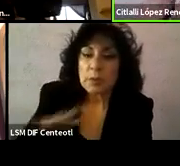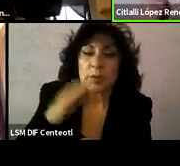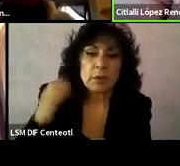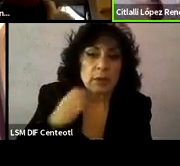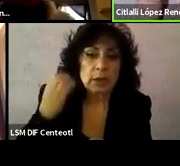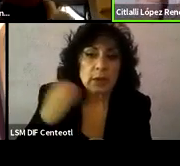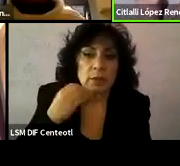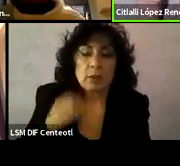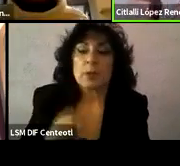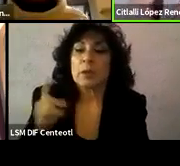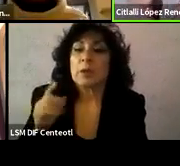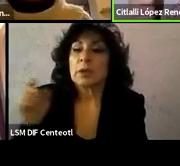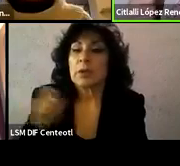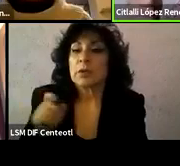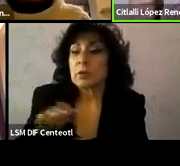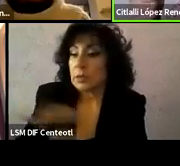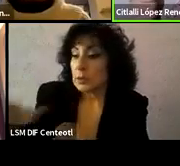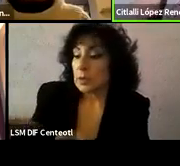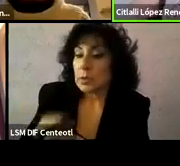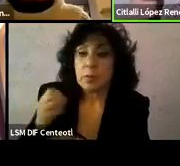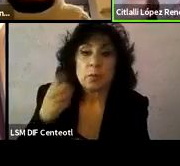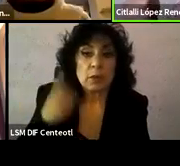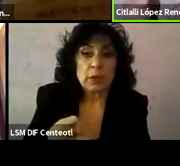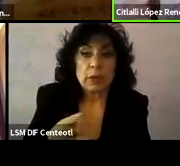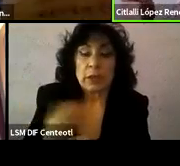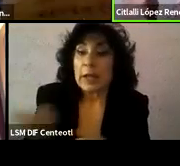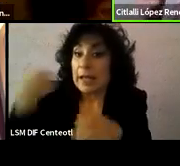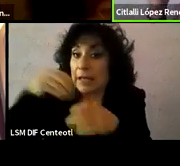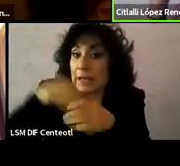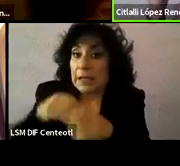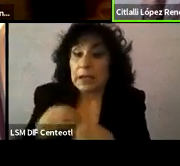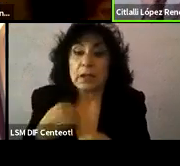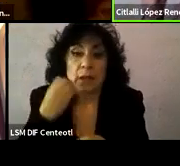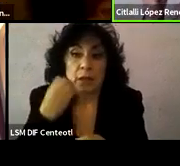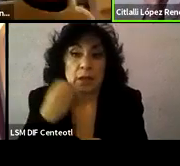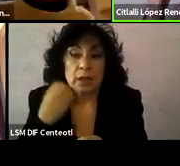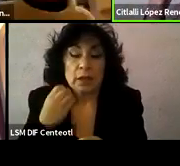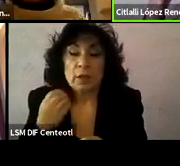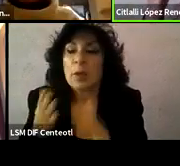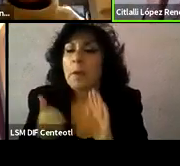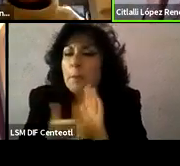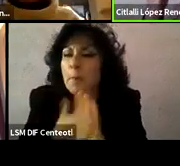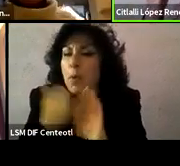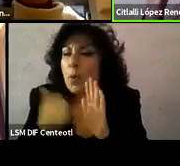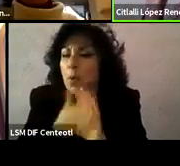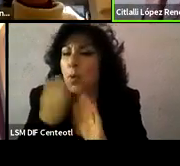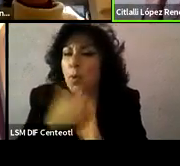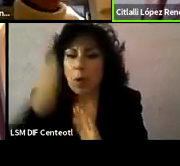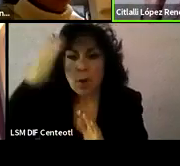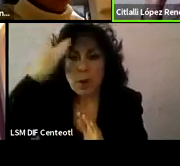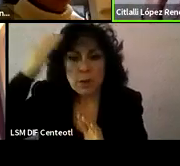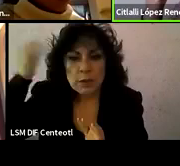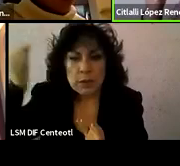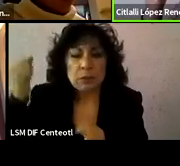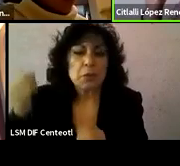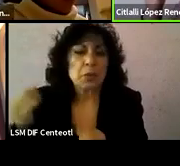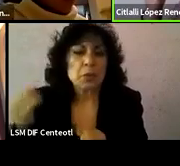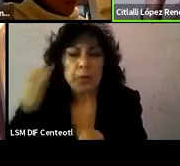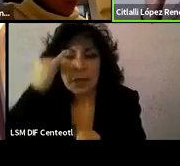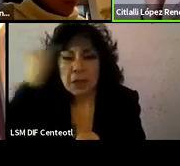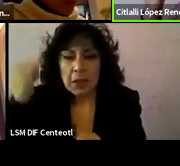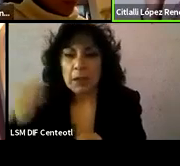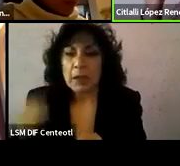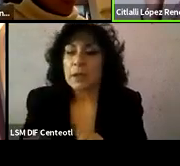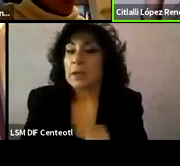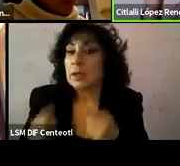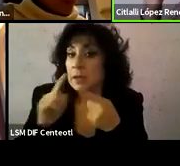aún dentro de la escuela tiene que construirse así, ¿no? De manera comunitaria, con la escucha del colectivo docente, ¿no? De las